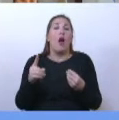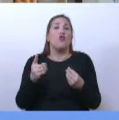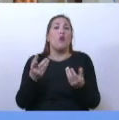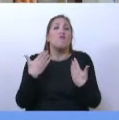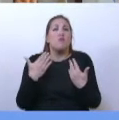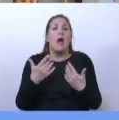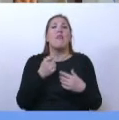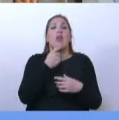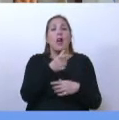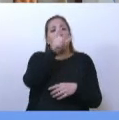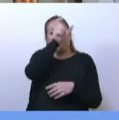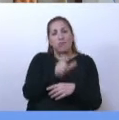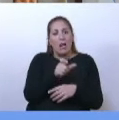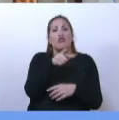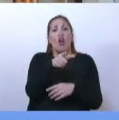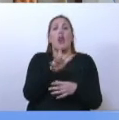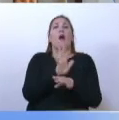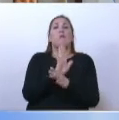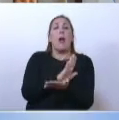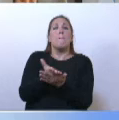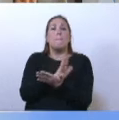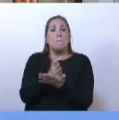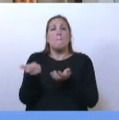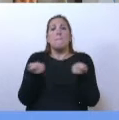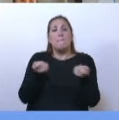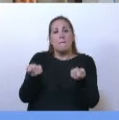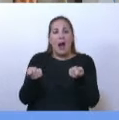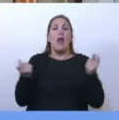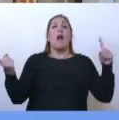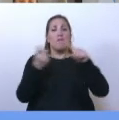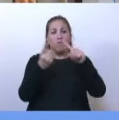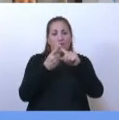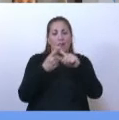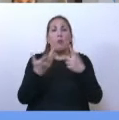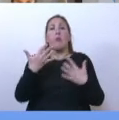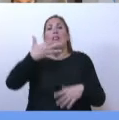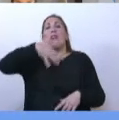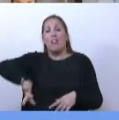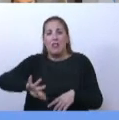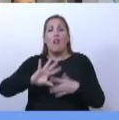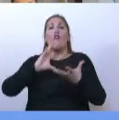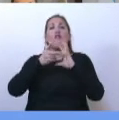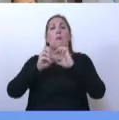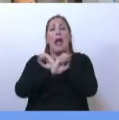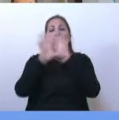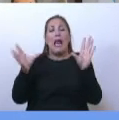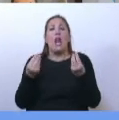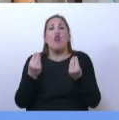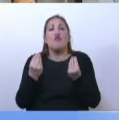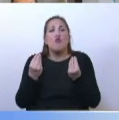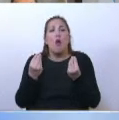facilitadores interculturales que le permitan comprender de manera clara las medidas